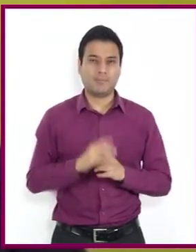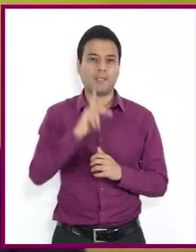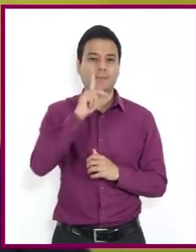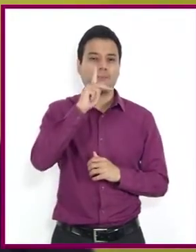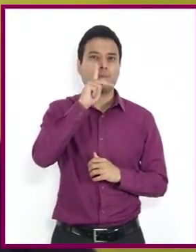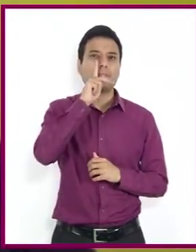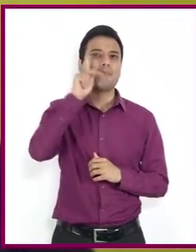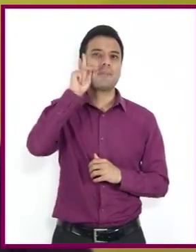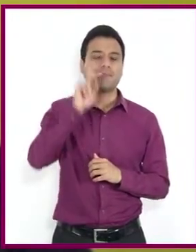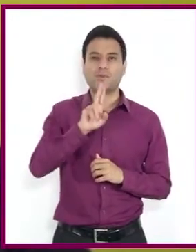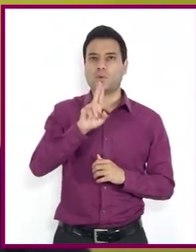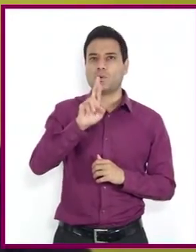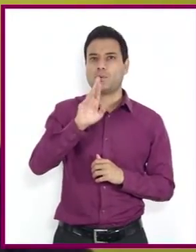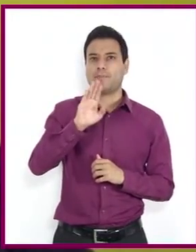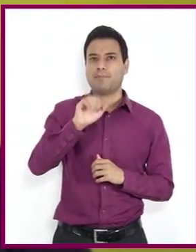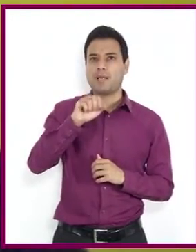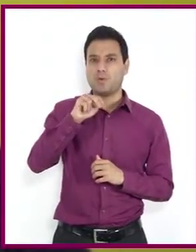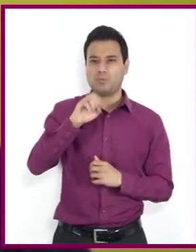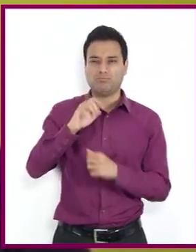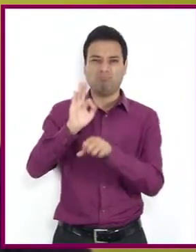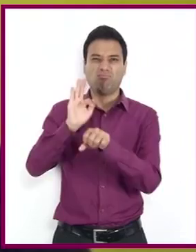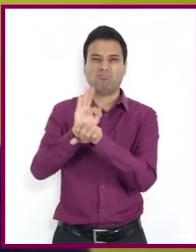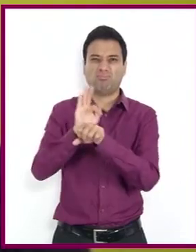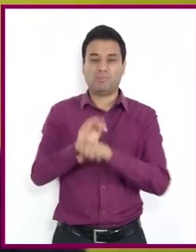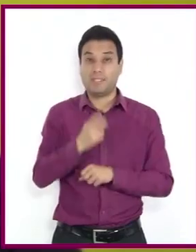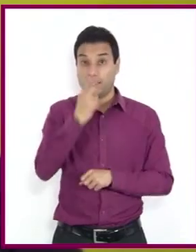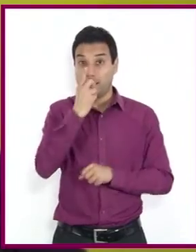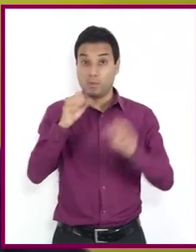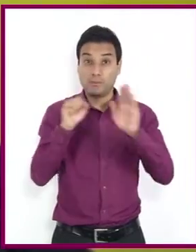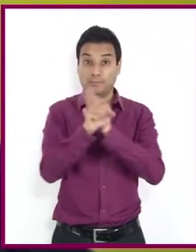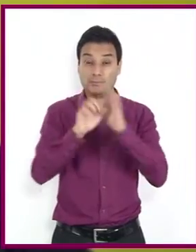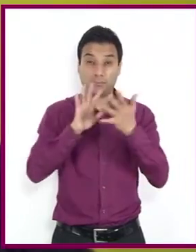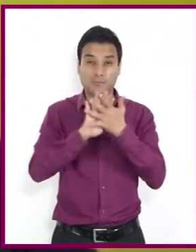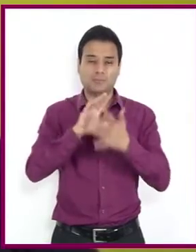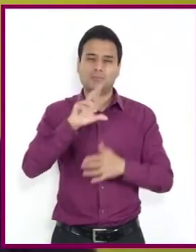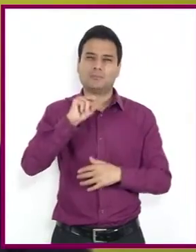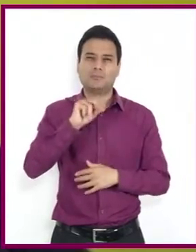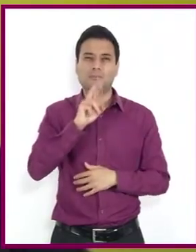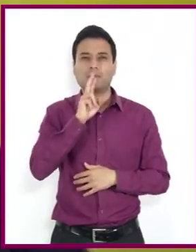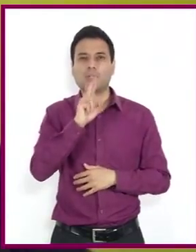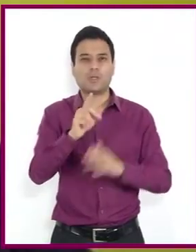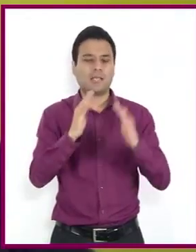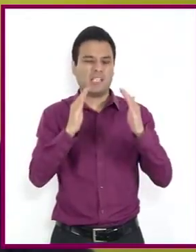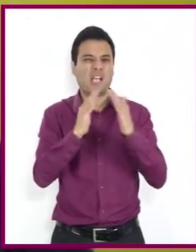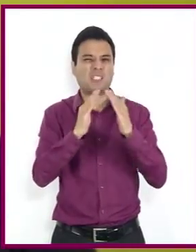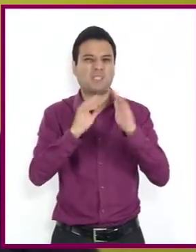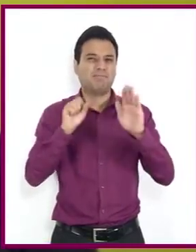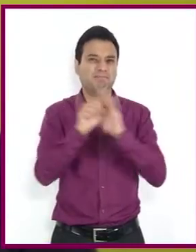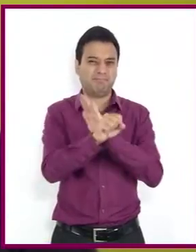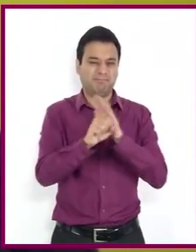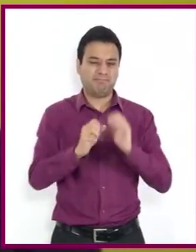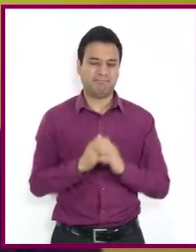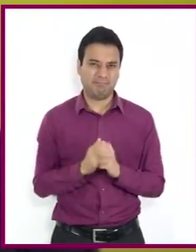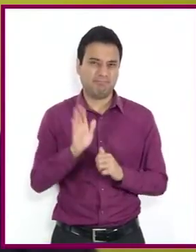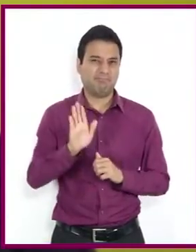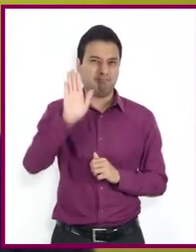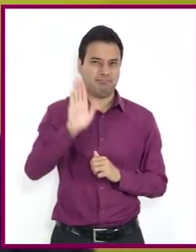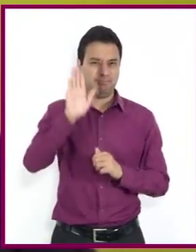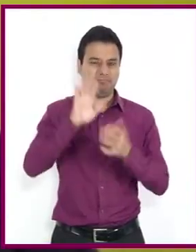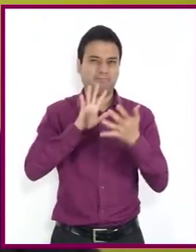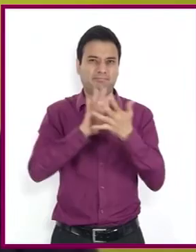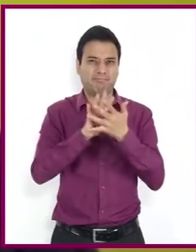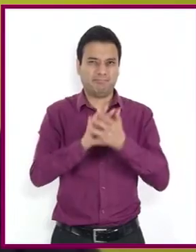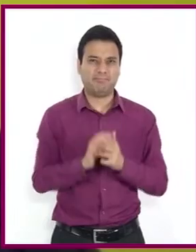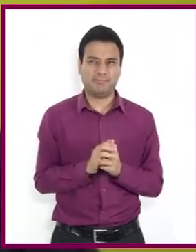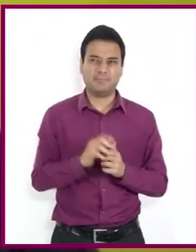y logró cambiar mi sentencia en prisión por un arresto domiciliario de por vida. Se me permitió vivir en mi villa de